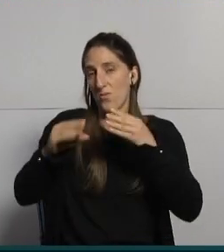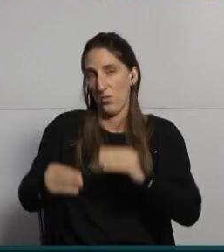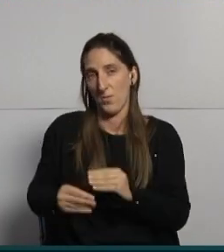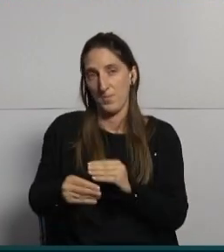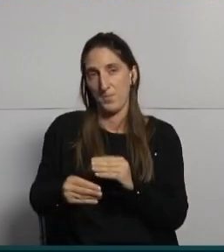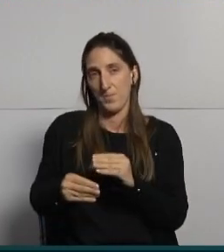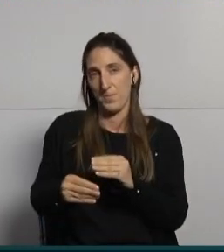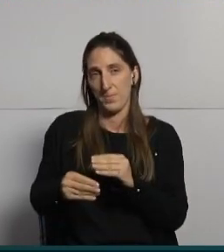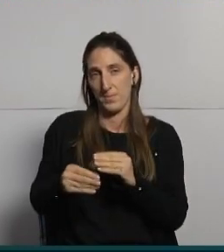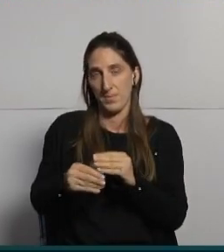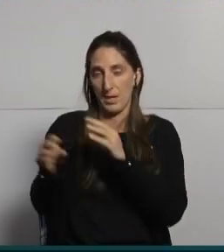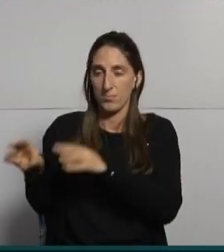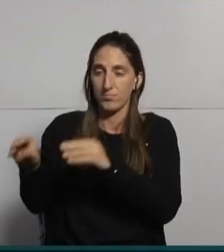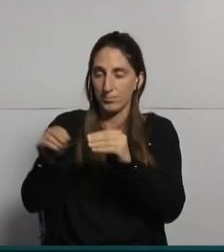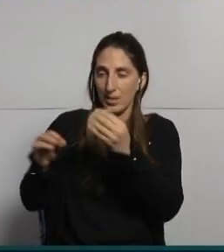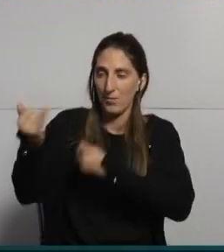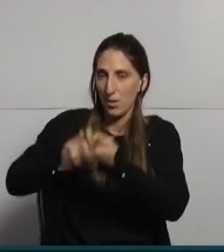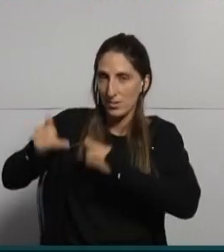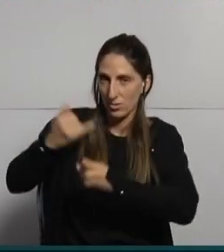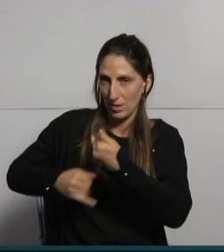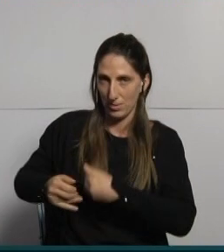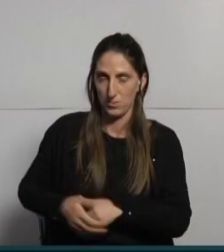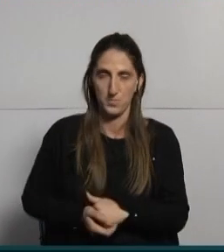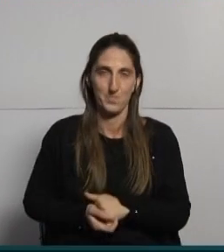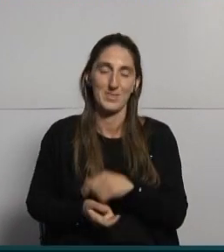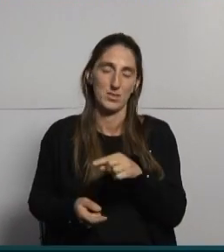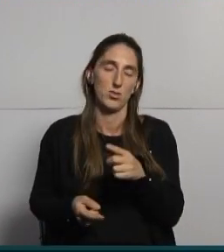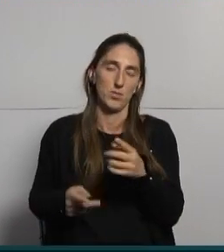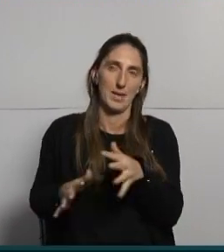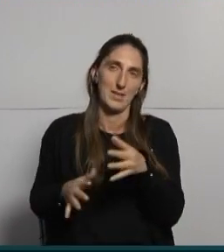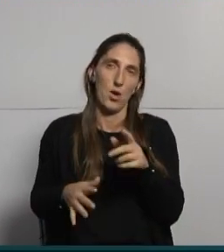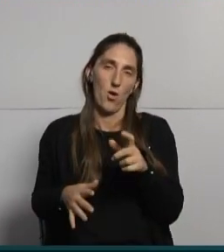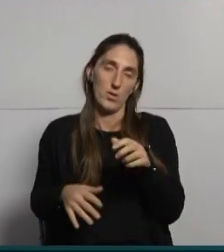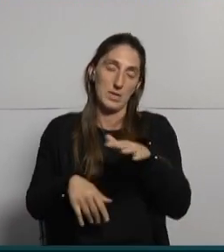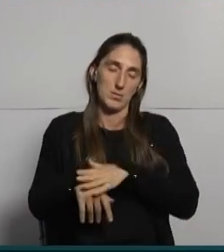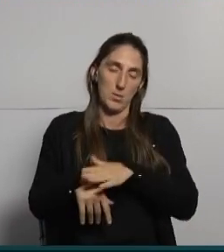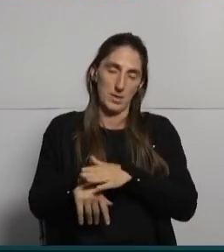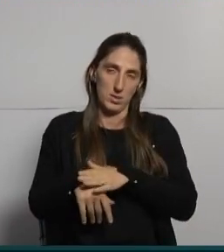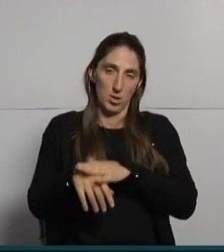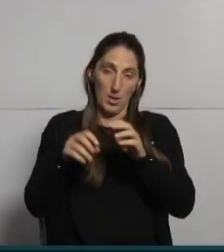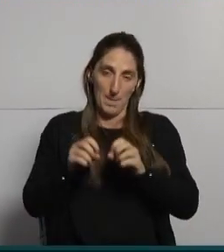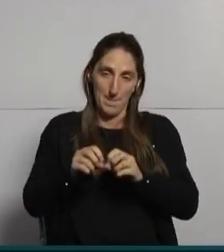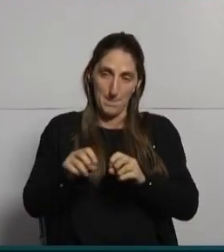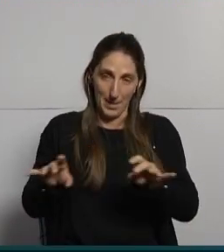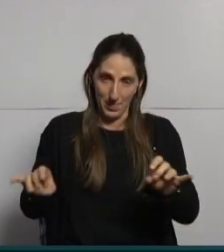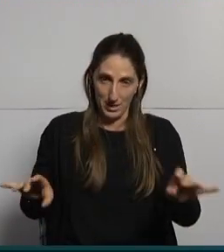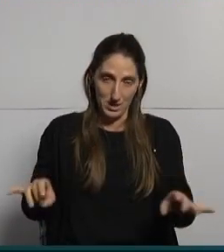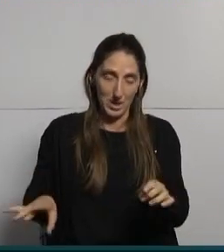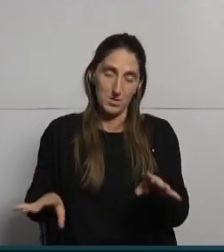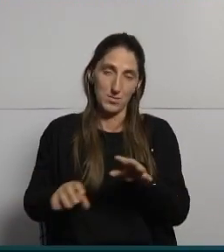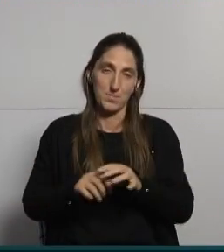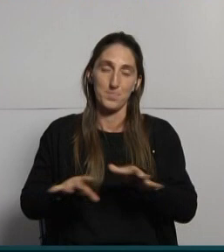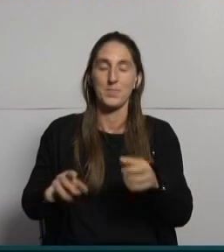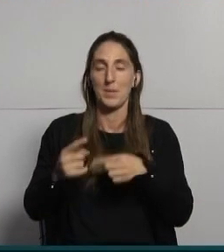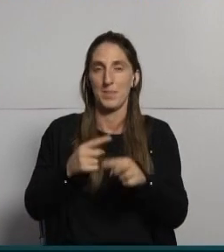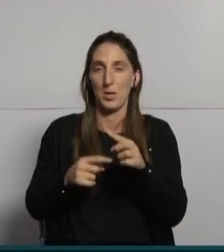de minería de datos. Esto parece algo obvio de pronto en este momento de pandemia, pero es una utilidad, una aplicación